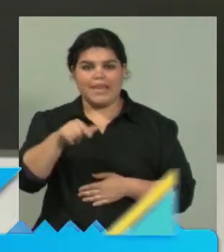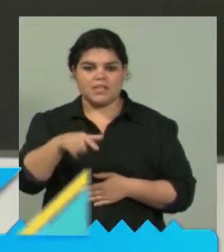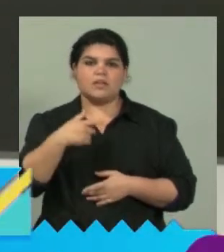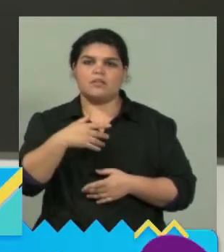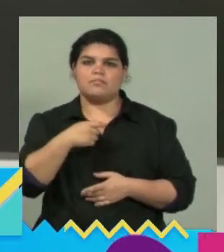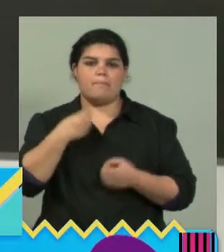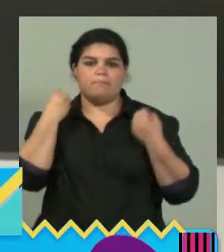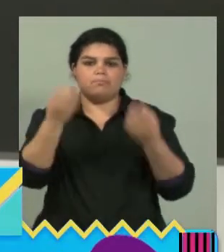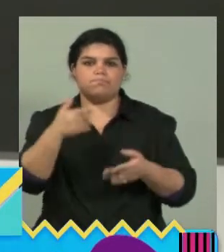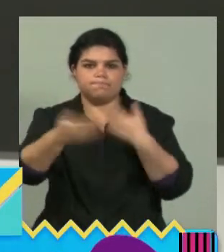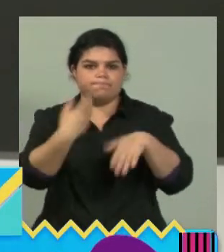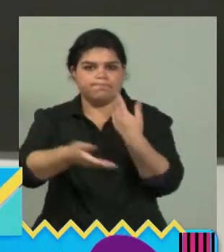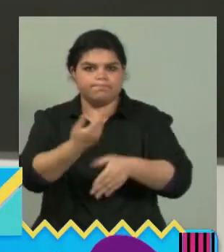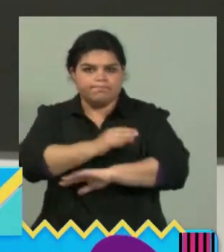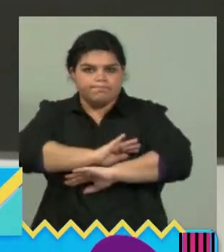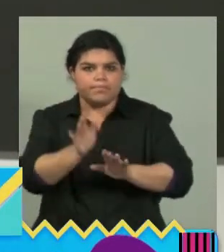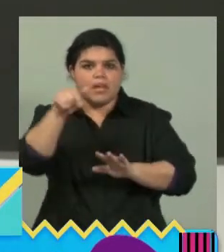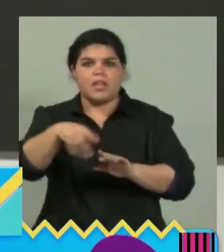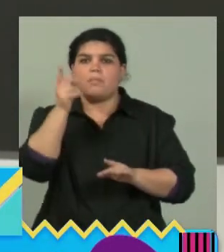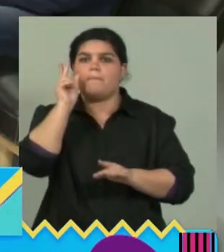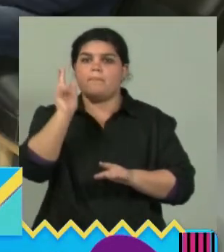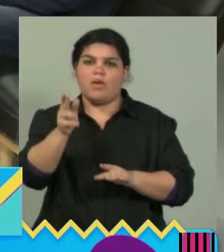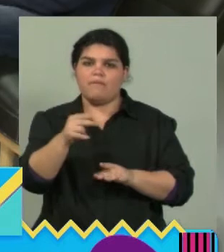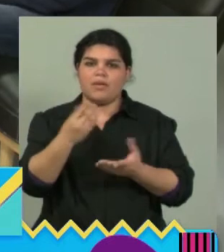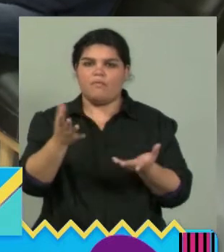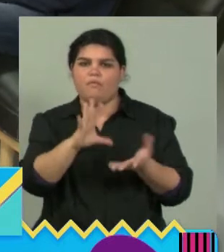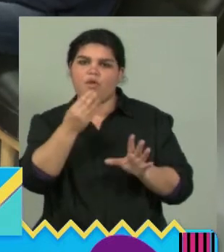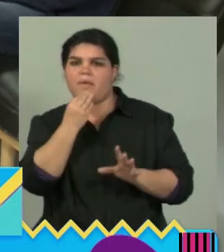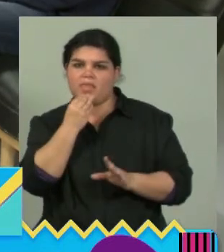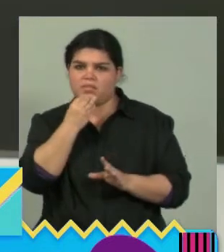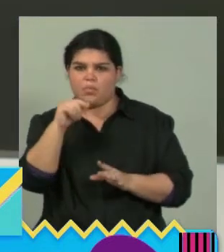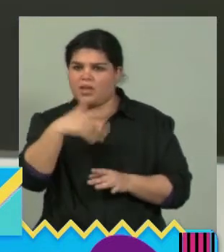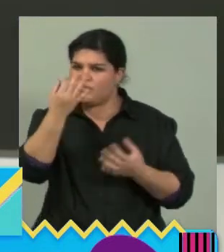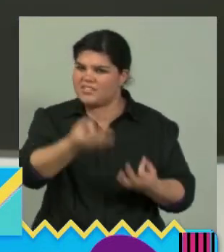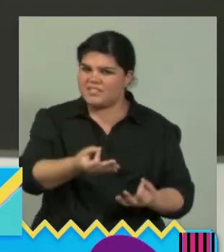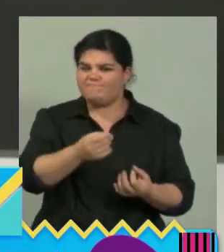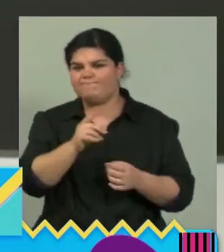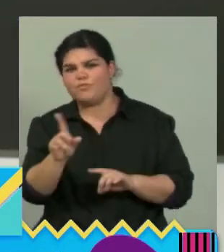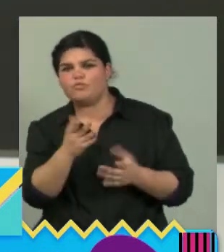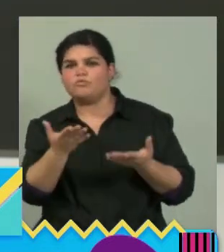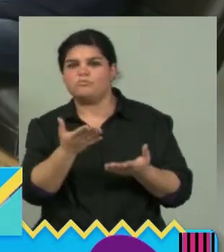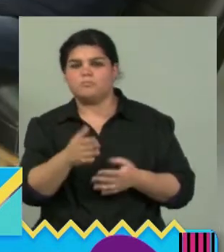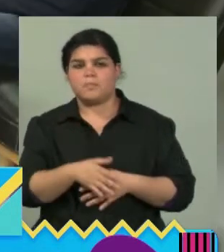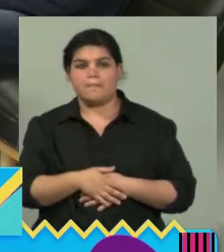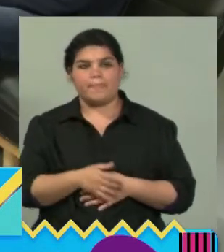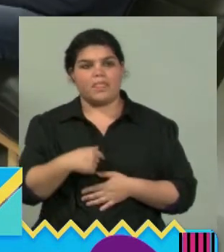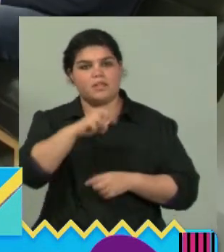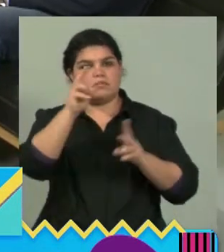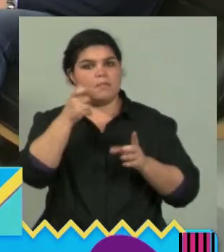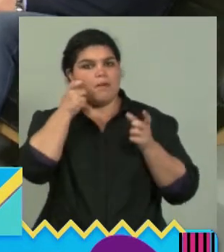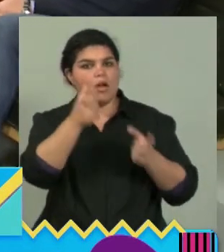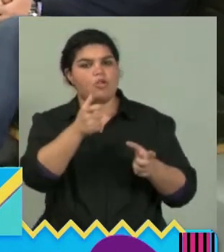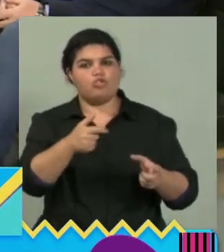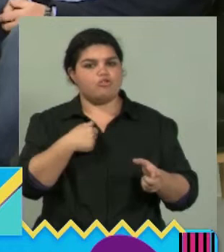actividad. Entonces, lo que se hace es prohibirla encubiertamente. ¿Es tan así o no? Lo que pasa es que el tema de los controles yo difiero